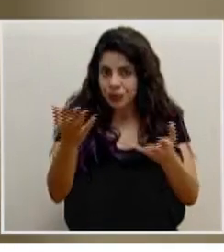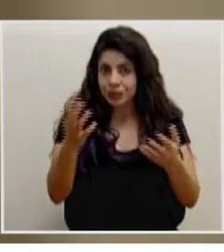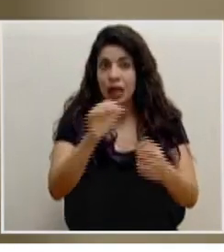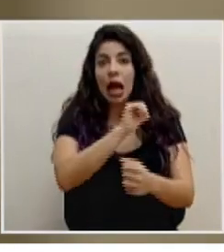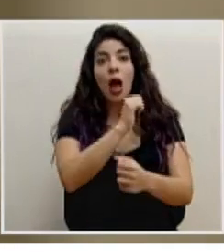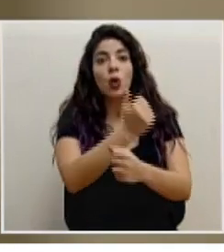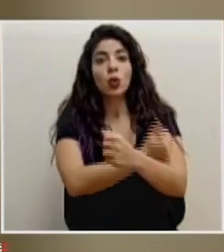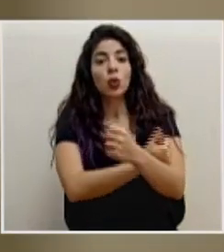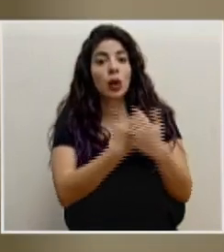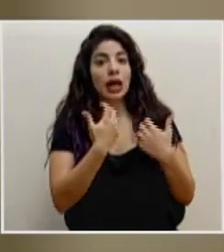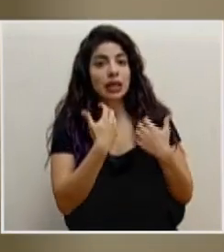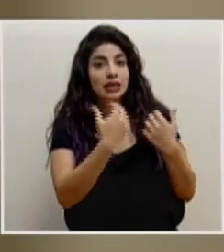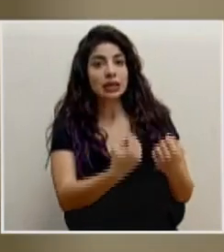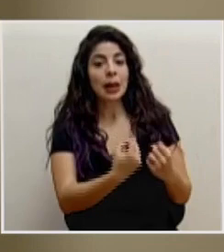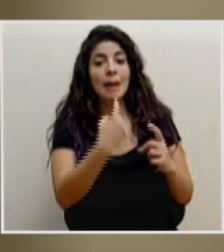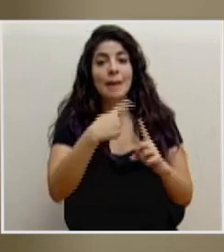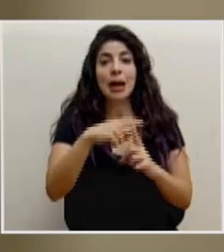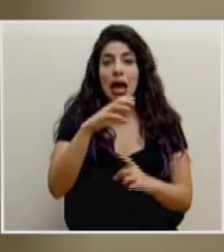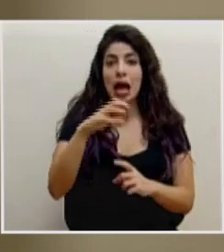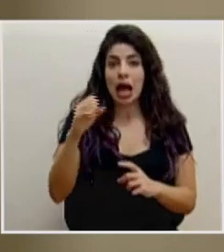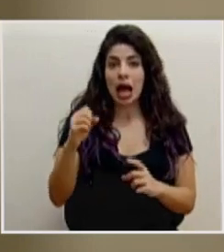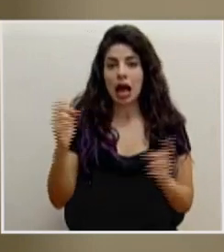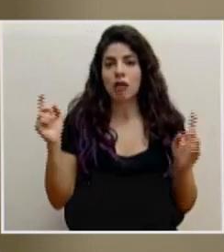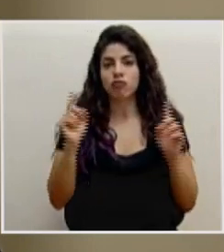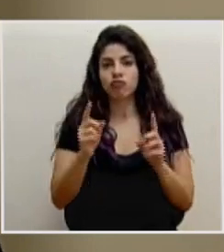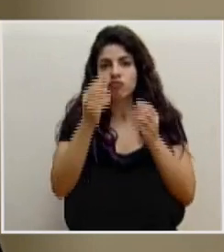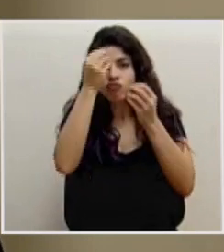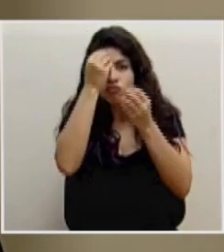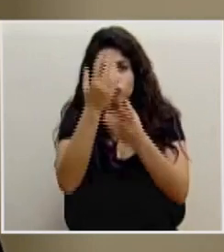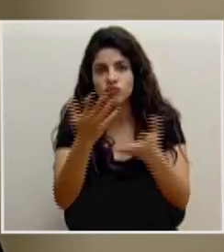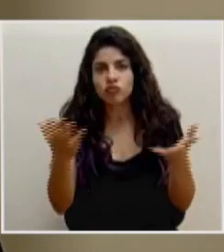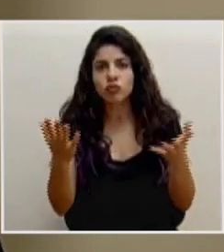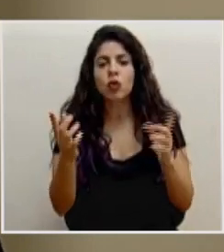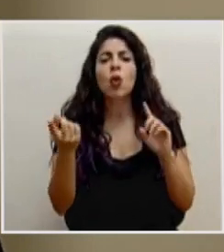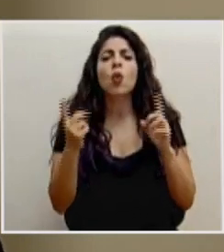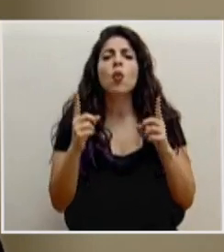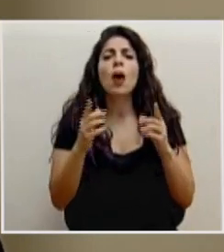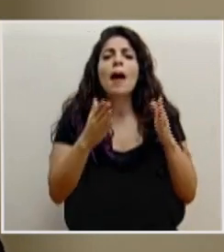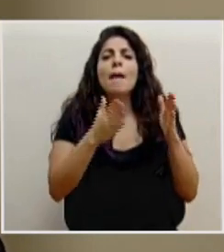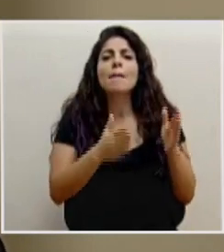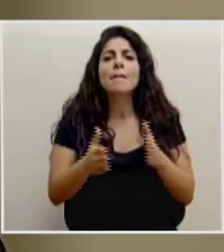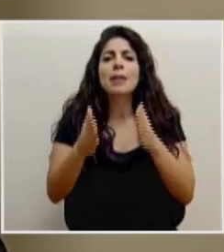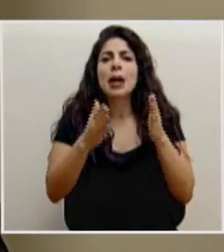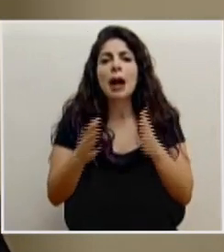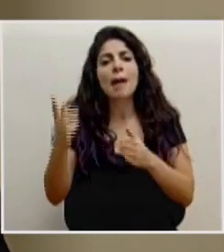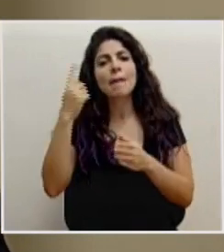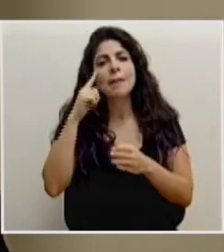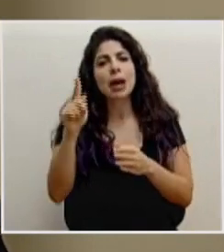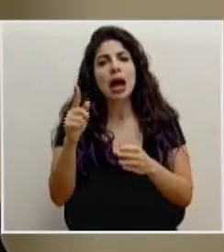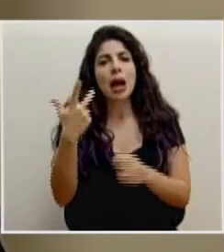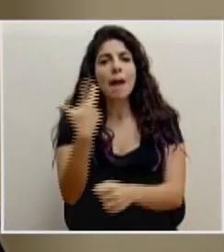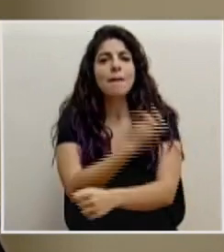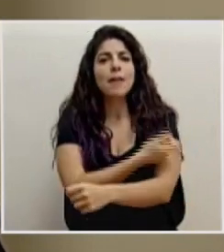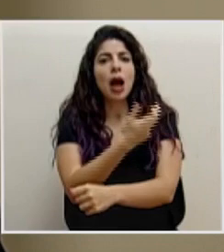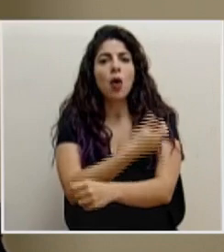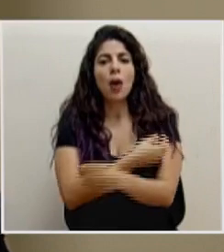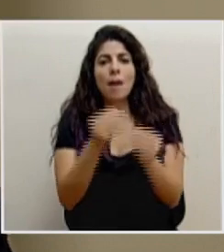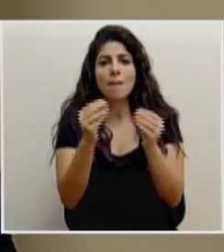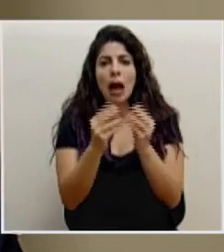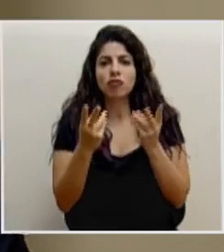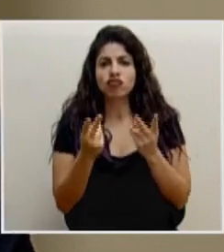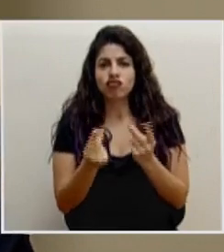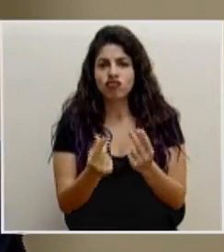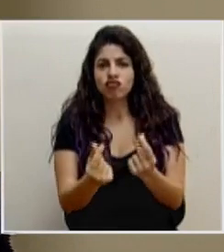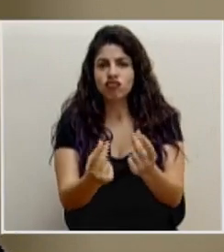autoridades tanto de salud como de la Caja anunciarán, cuál será el plan para la aceleración de la vacunación en